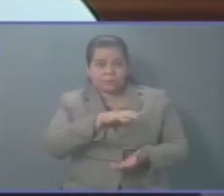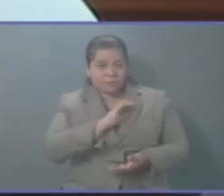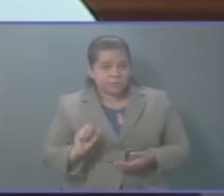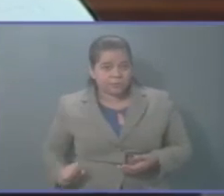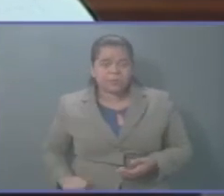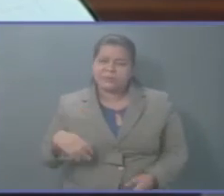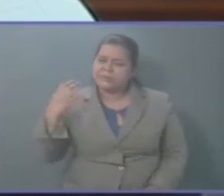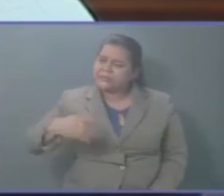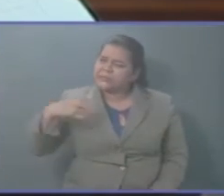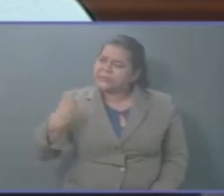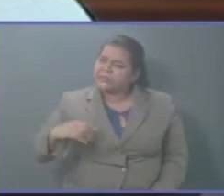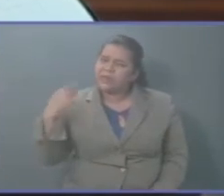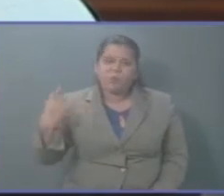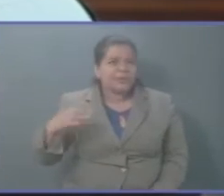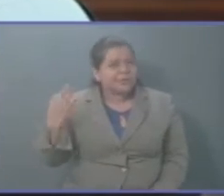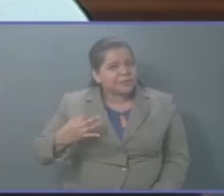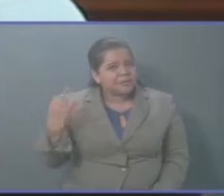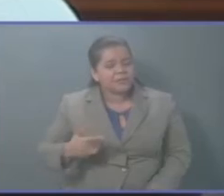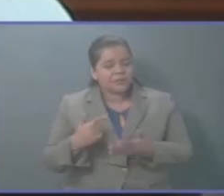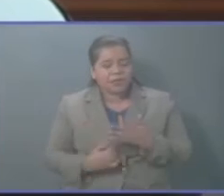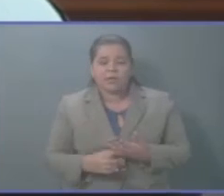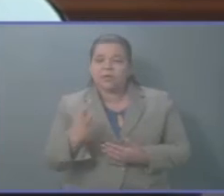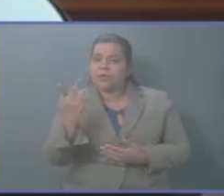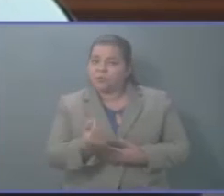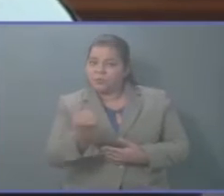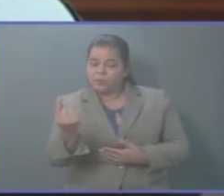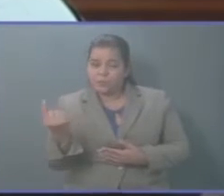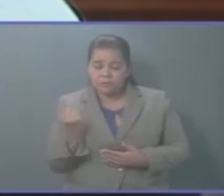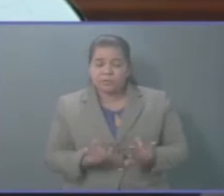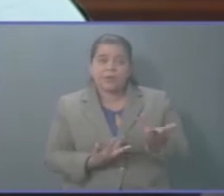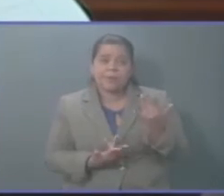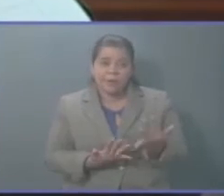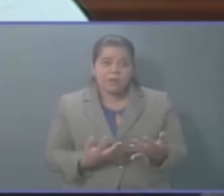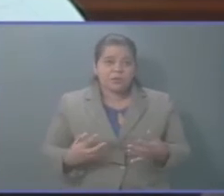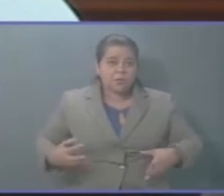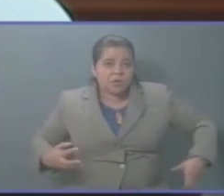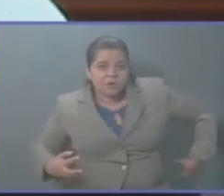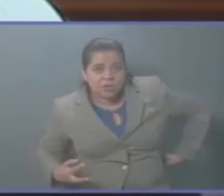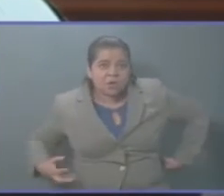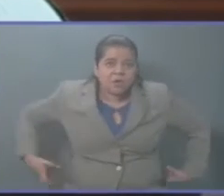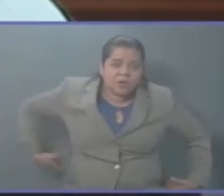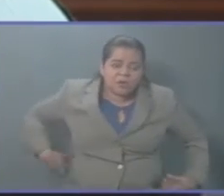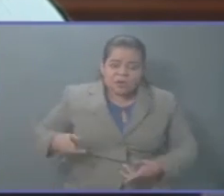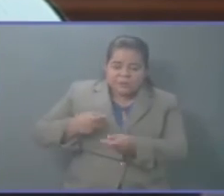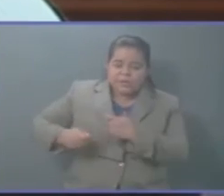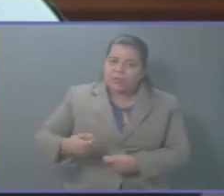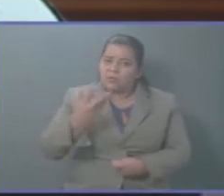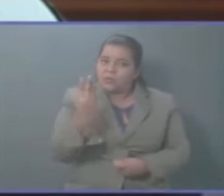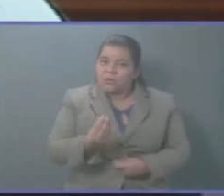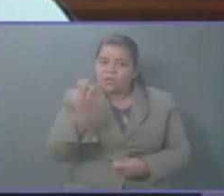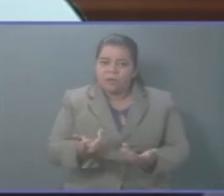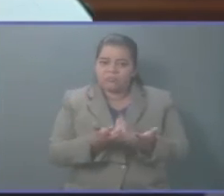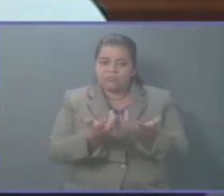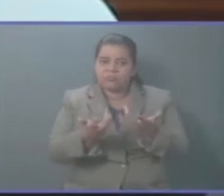muy necesitada de esta ley. El número de pacientes candidatos a trasplante aumenta día con día y no hay tiempo que